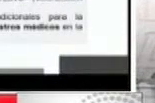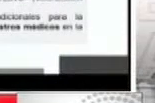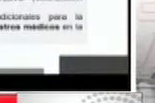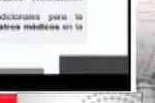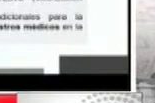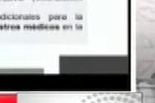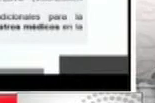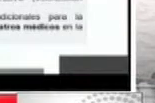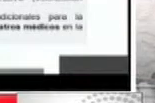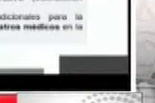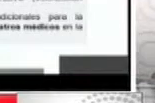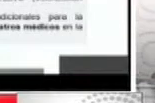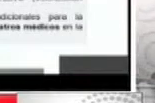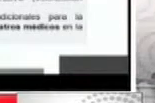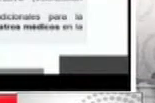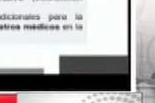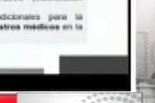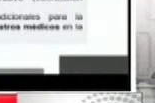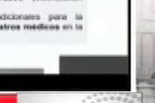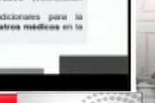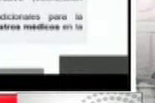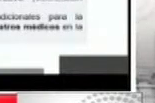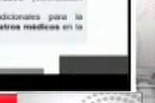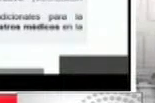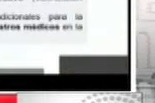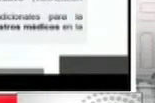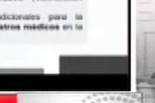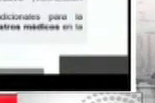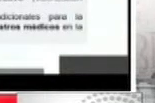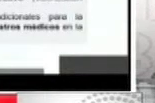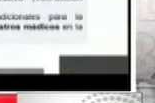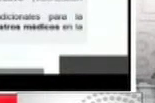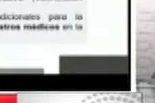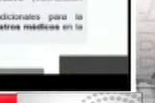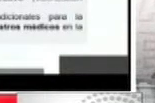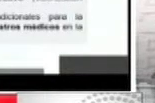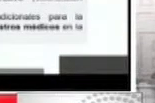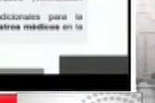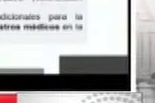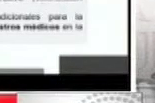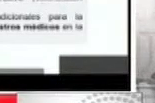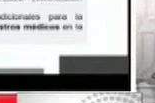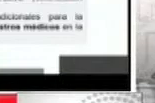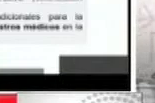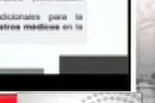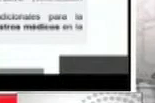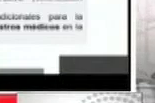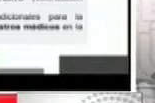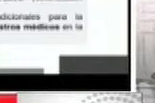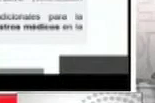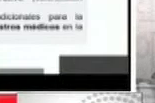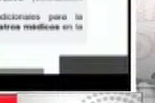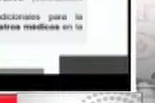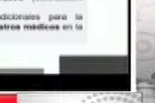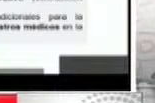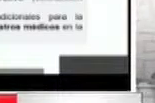permitir mejorar algunos programas, mejorar, y de hecho lo hemos hecho, mejorar la respuesta ante la